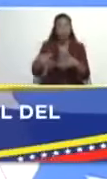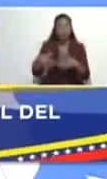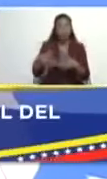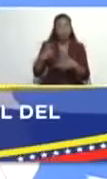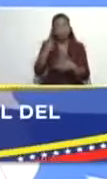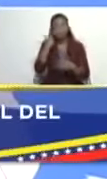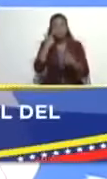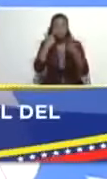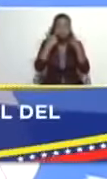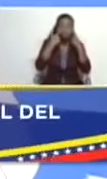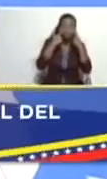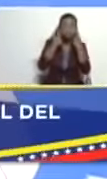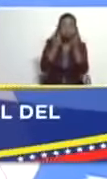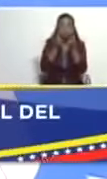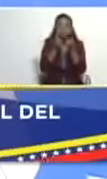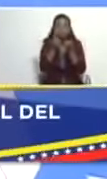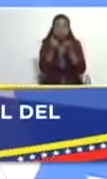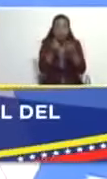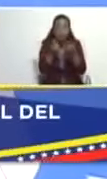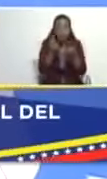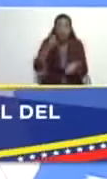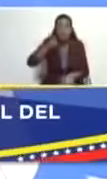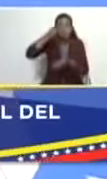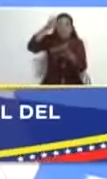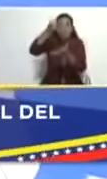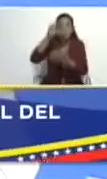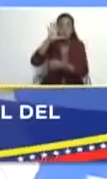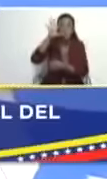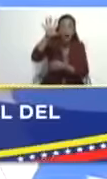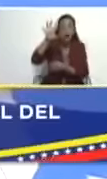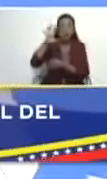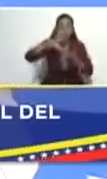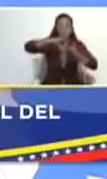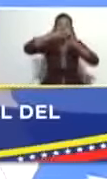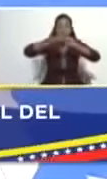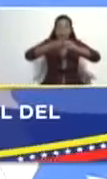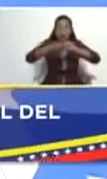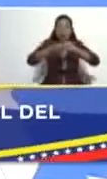que, con los bonos de la patria, con CLAT,